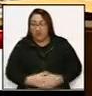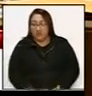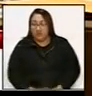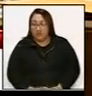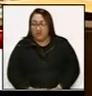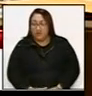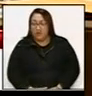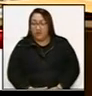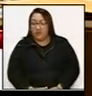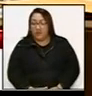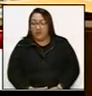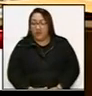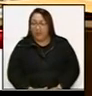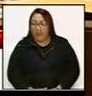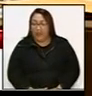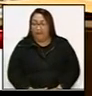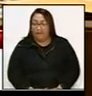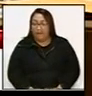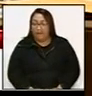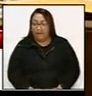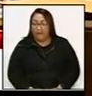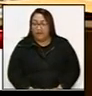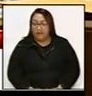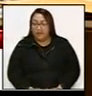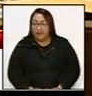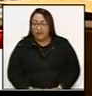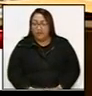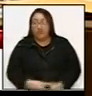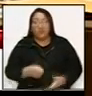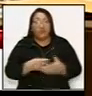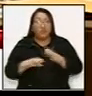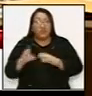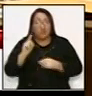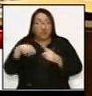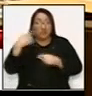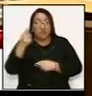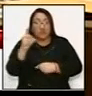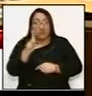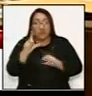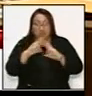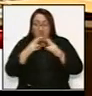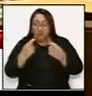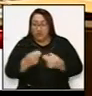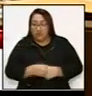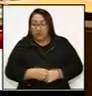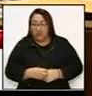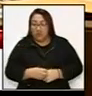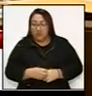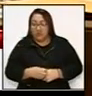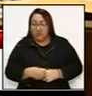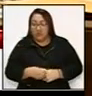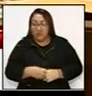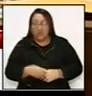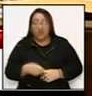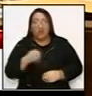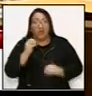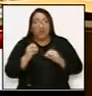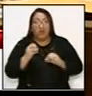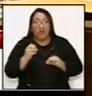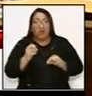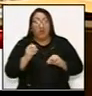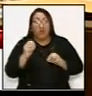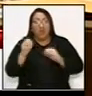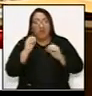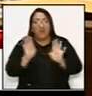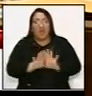procedemos a eso. Ahora, ¿qué hacemos? ¿El próximo lunes que tenemos sesión, lo citamos en esa fecha o habilitamos una